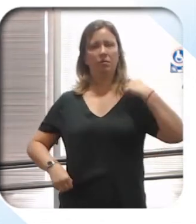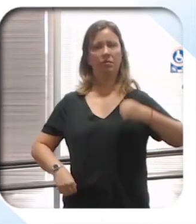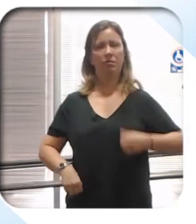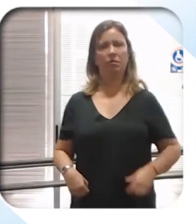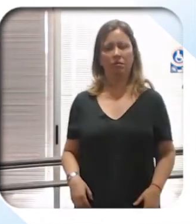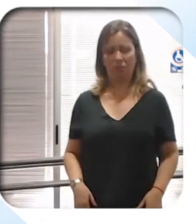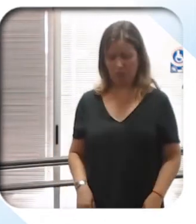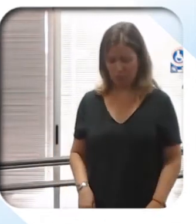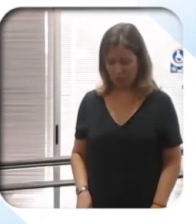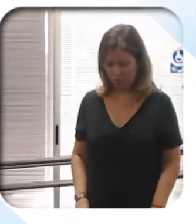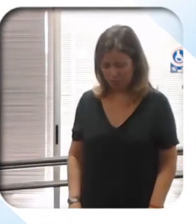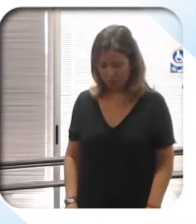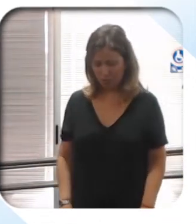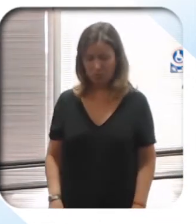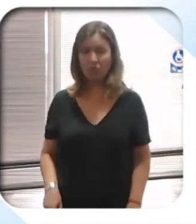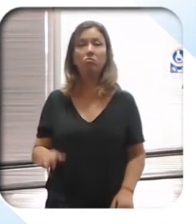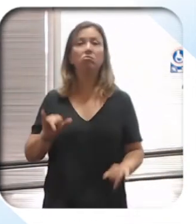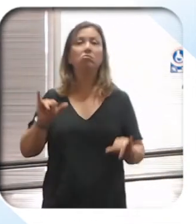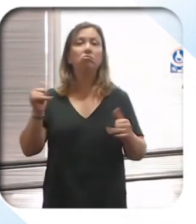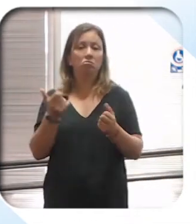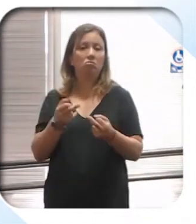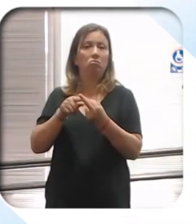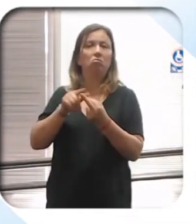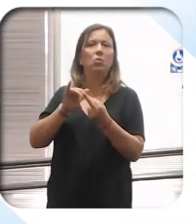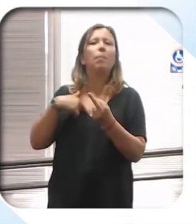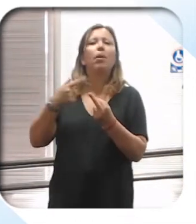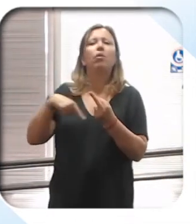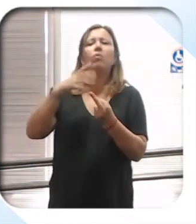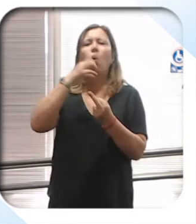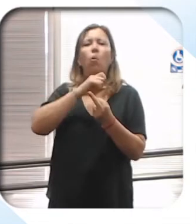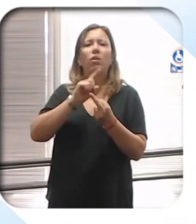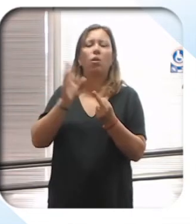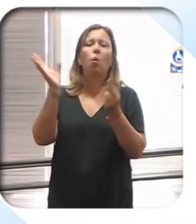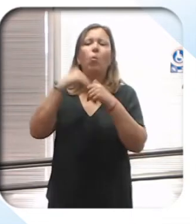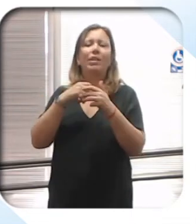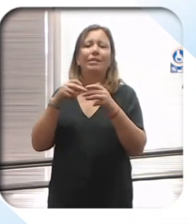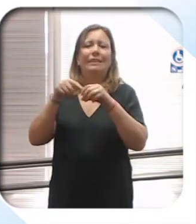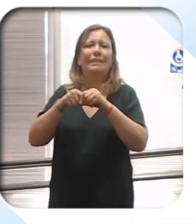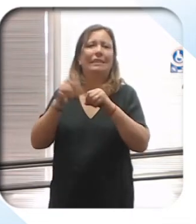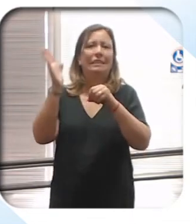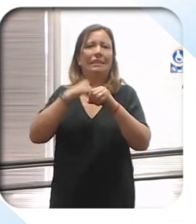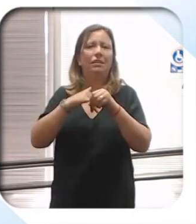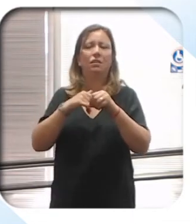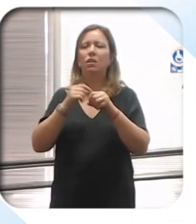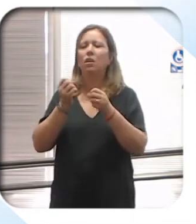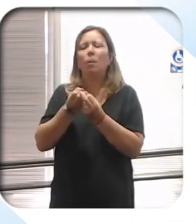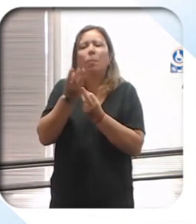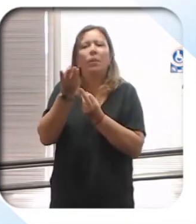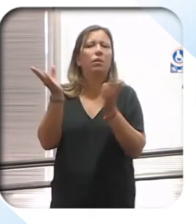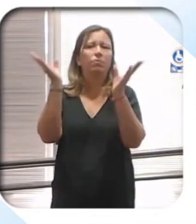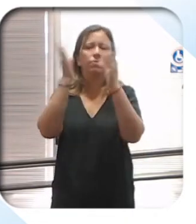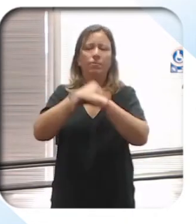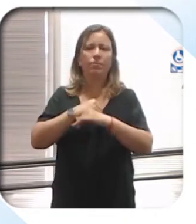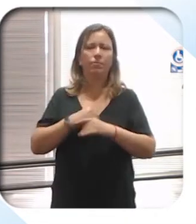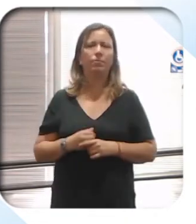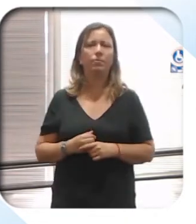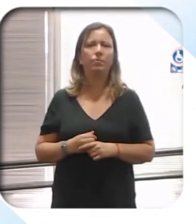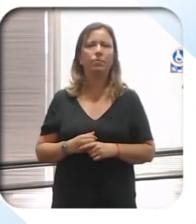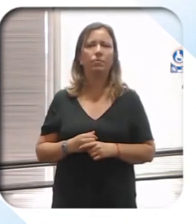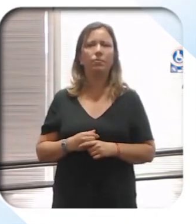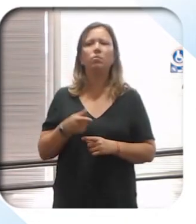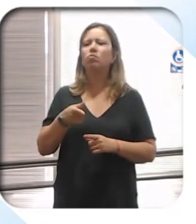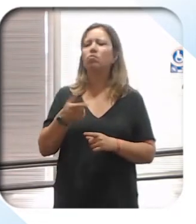Bien. Logra la erección, pero no puede mantenerla, impidiendo la penetración. No eyacula. Frecuencia